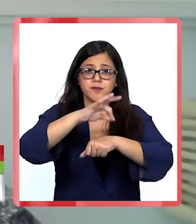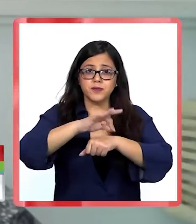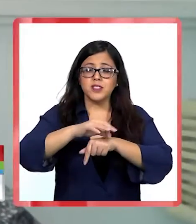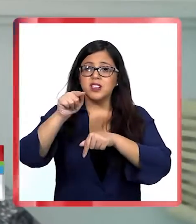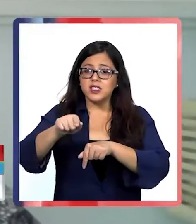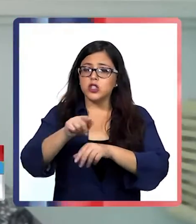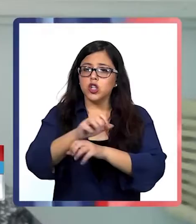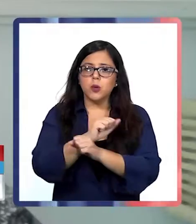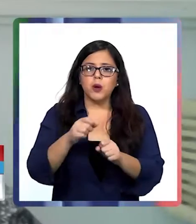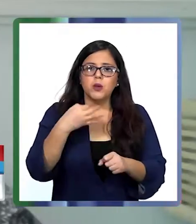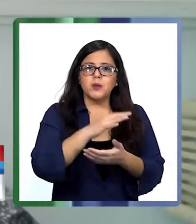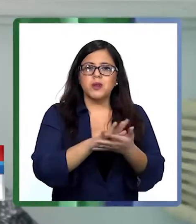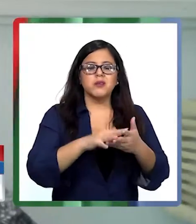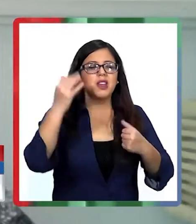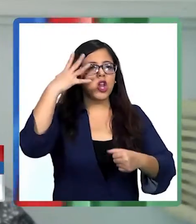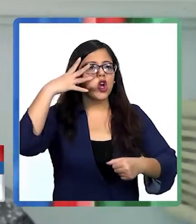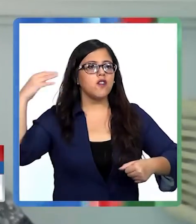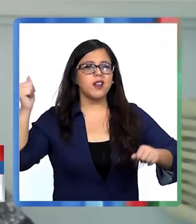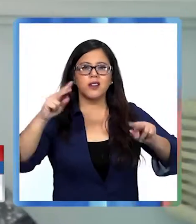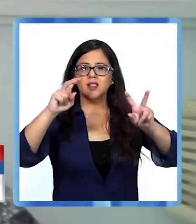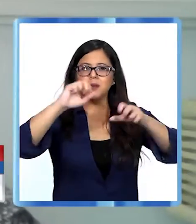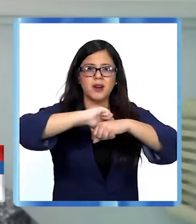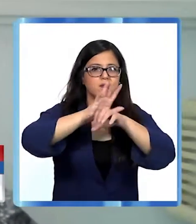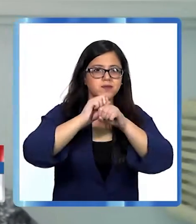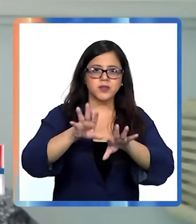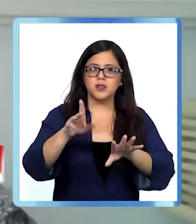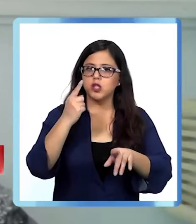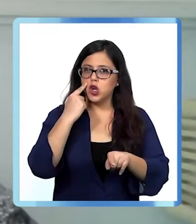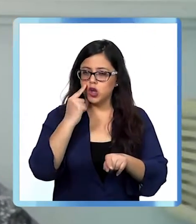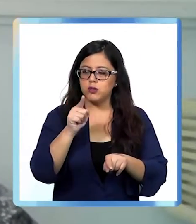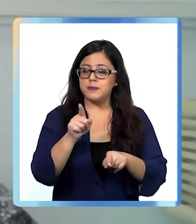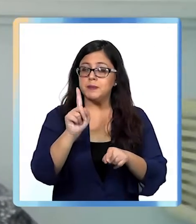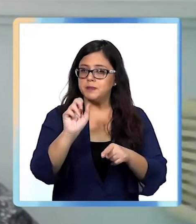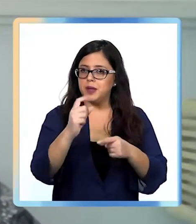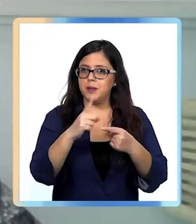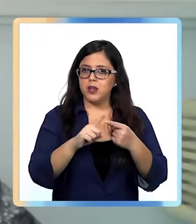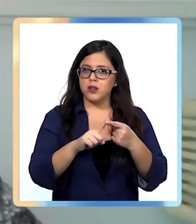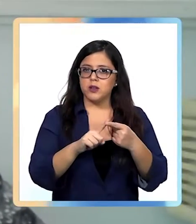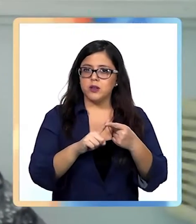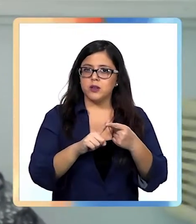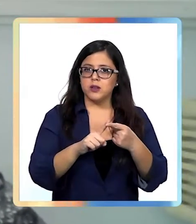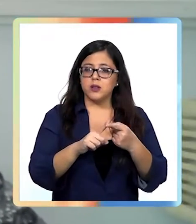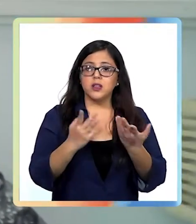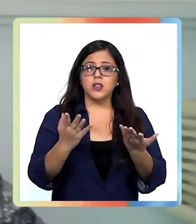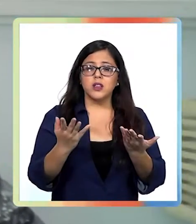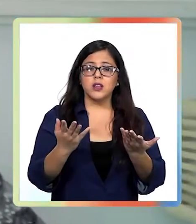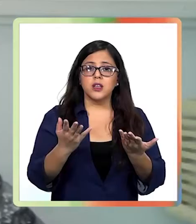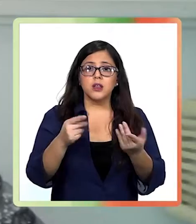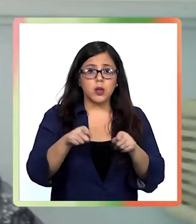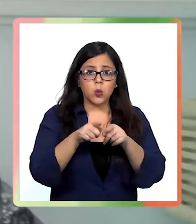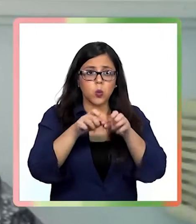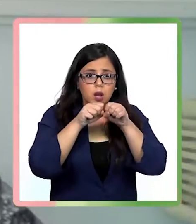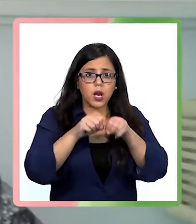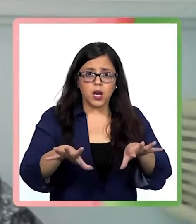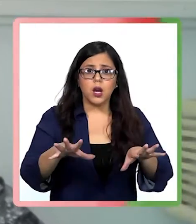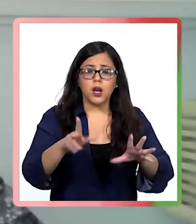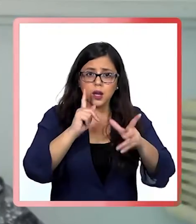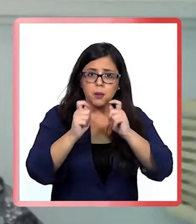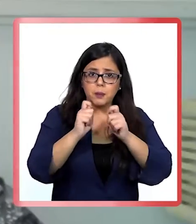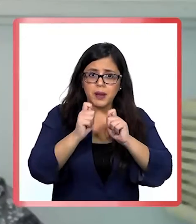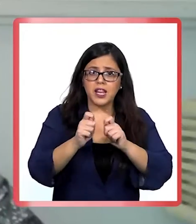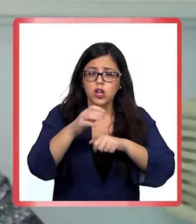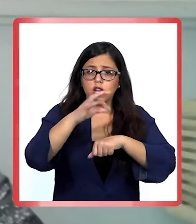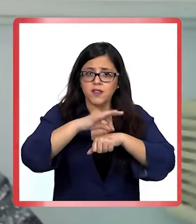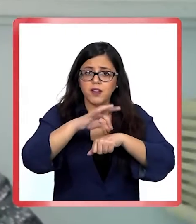por lo tanto no es que estemos en una situación para decir ya olvidémonos del virus. Eso es lo primero. Y por lo tanto, como no nos podemos olvidar del virus porque